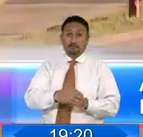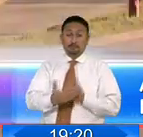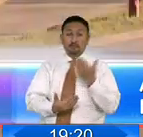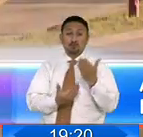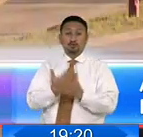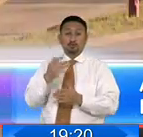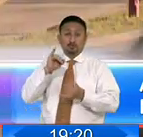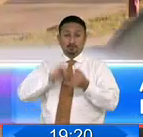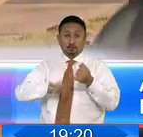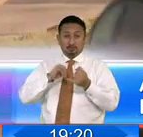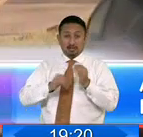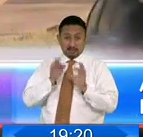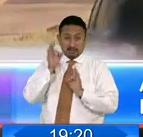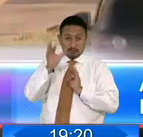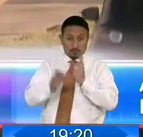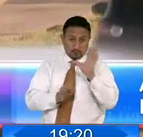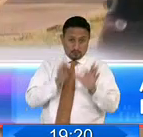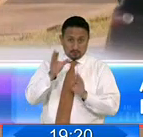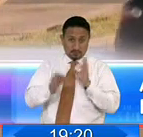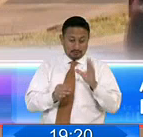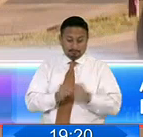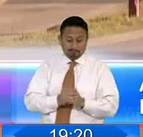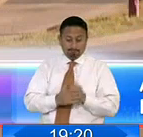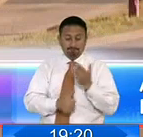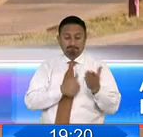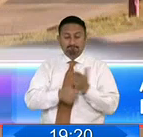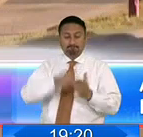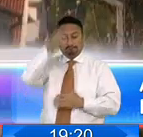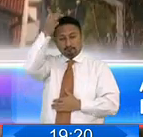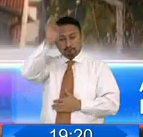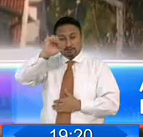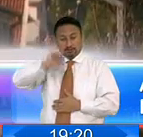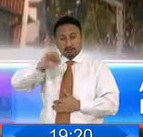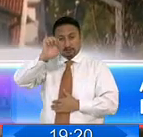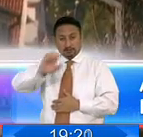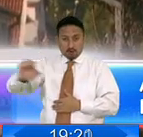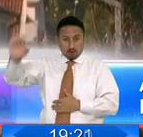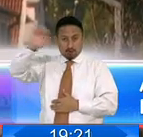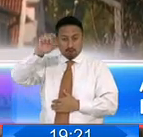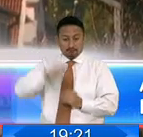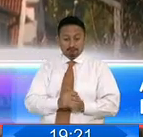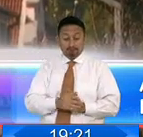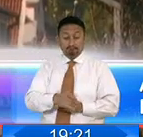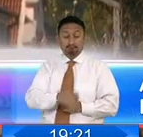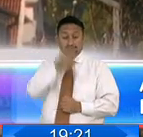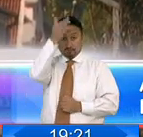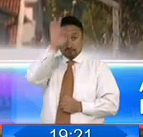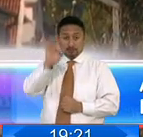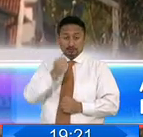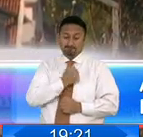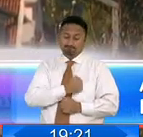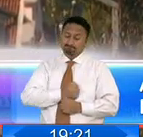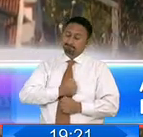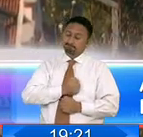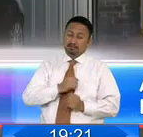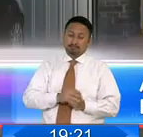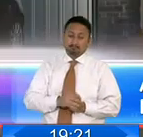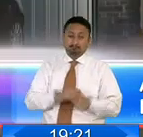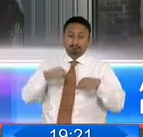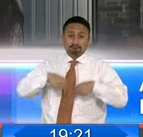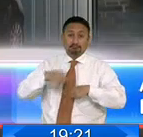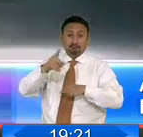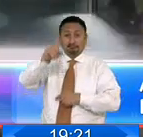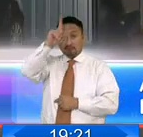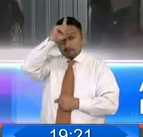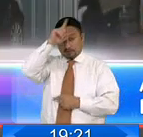variante de coronavirus que allí existe el ministro francés para asuntos europeos indicó que francia lamenta la decisión y está negociando con